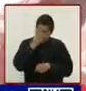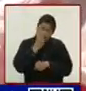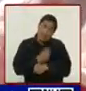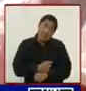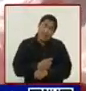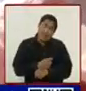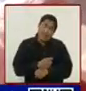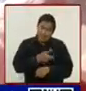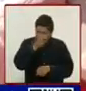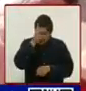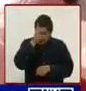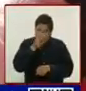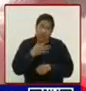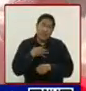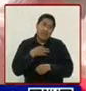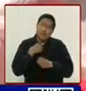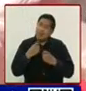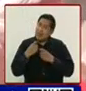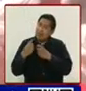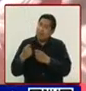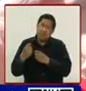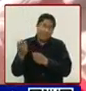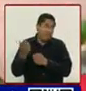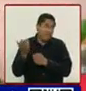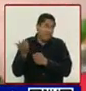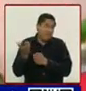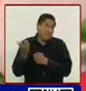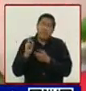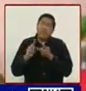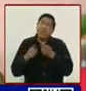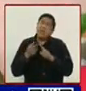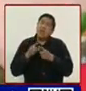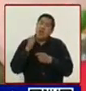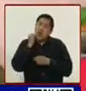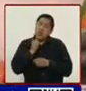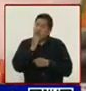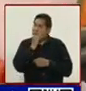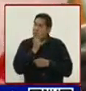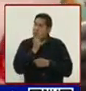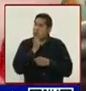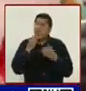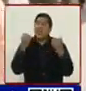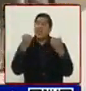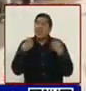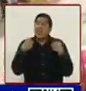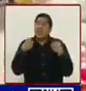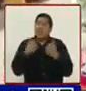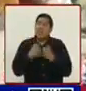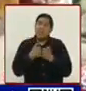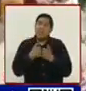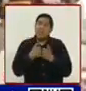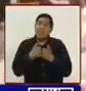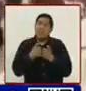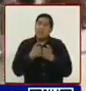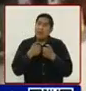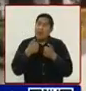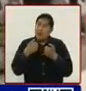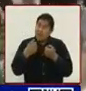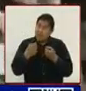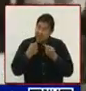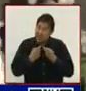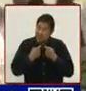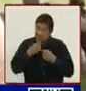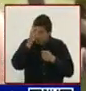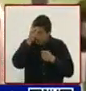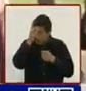blanco? Que tienes que regalar a una de tus amigas solteras para que consiga una pareja. ¿Estás de acuerdo que te regale este